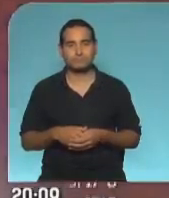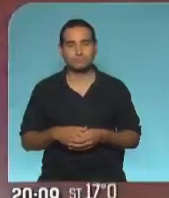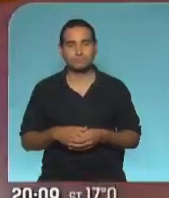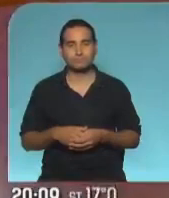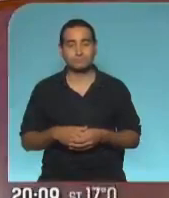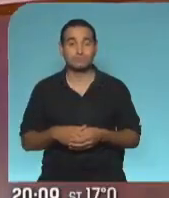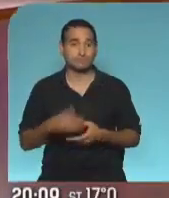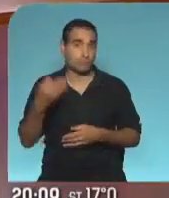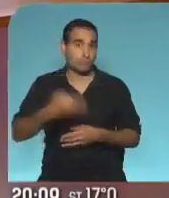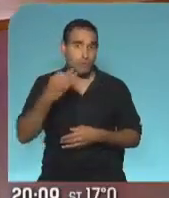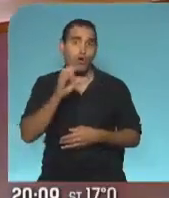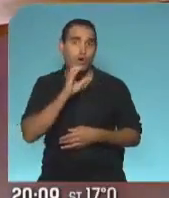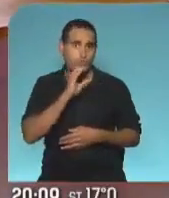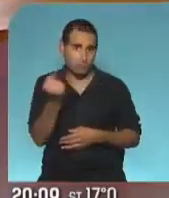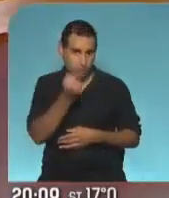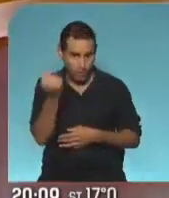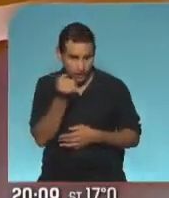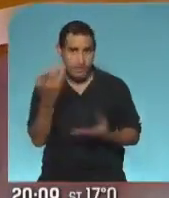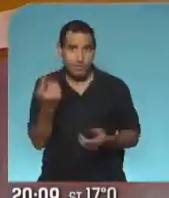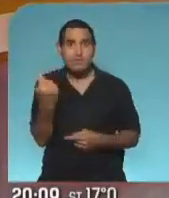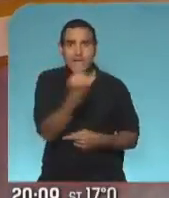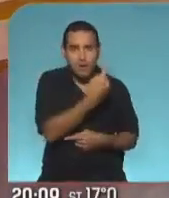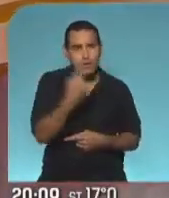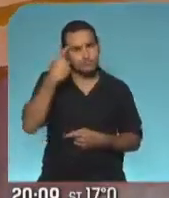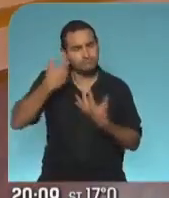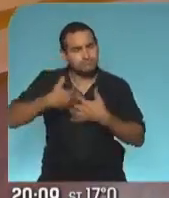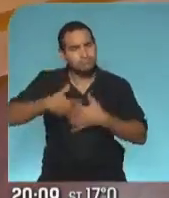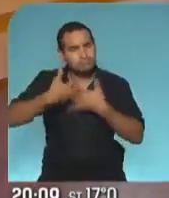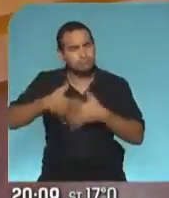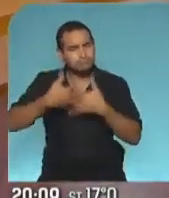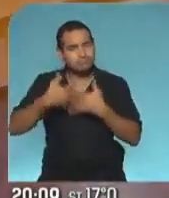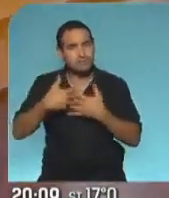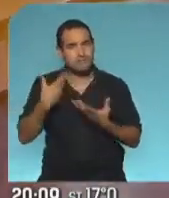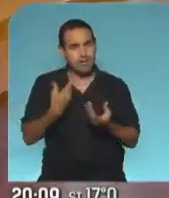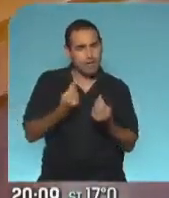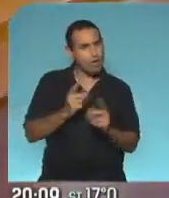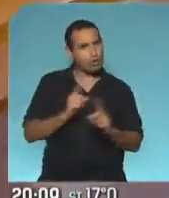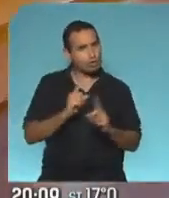¿Cómo no va a servir el humor, no? Para que cada uno de nosotros reflexione, como decía Rep, no tener miedo, sino precaución.